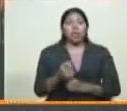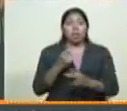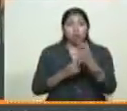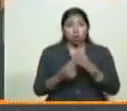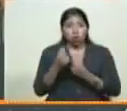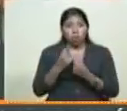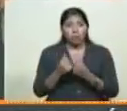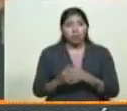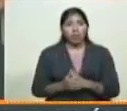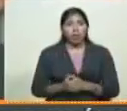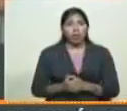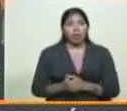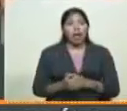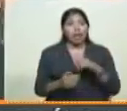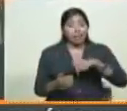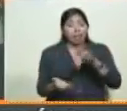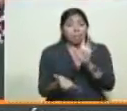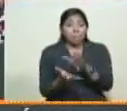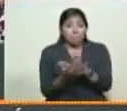Margarita tiene que seguir